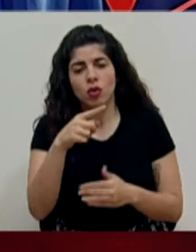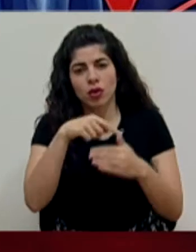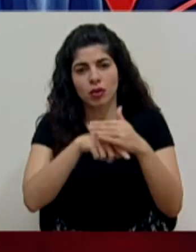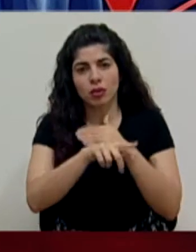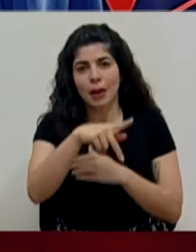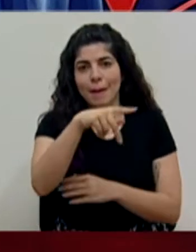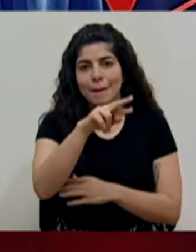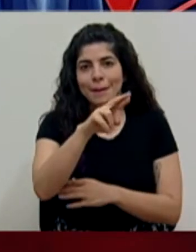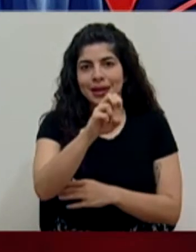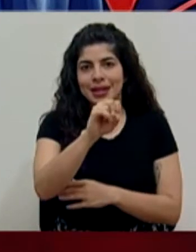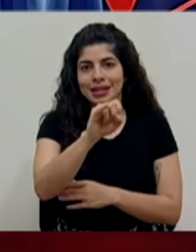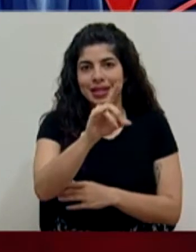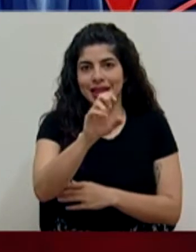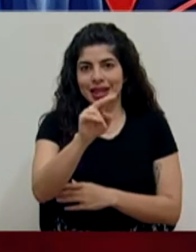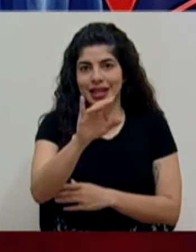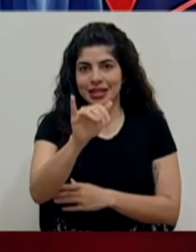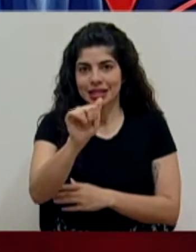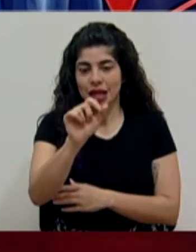sitio